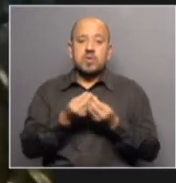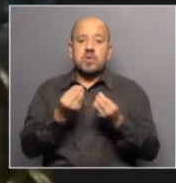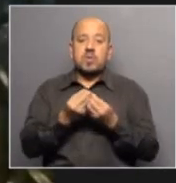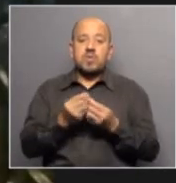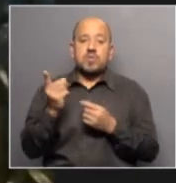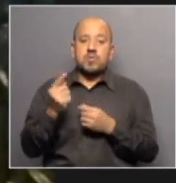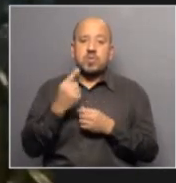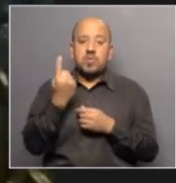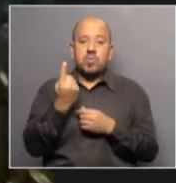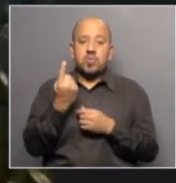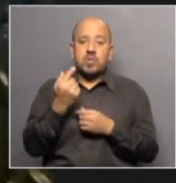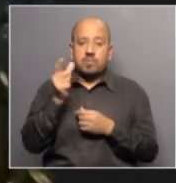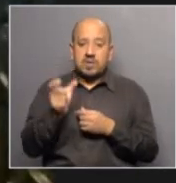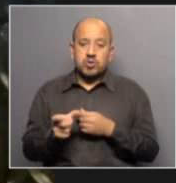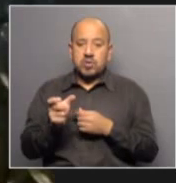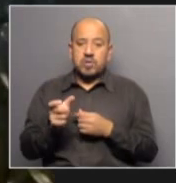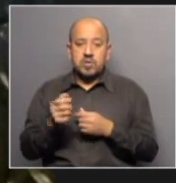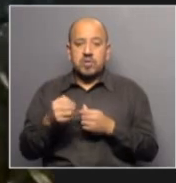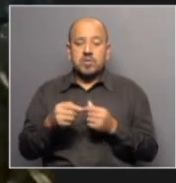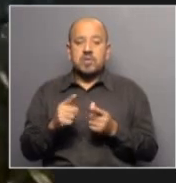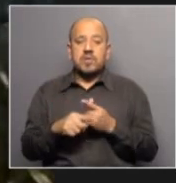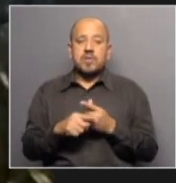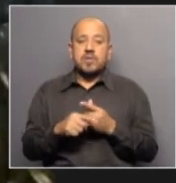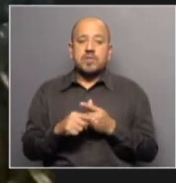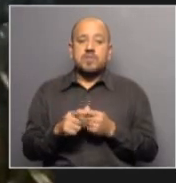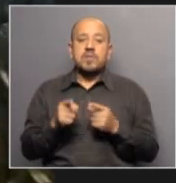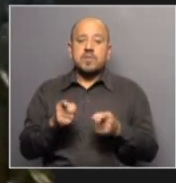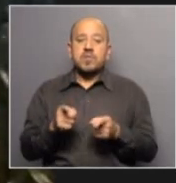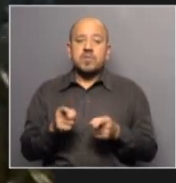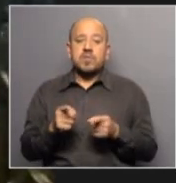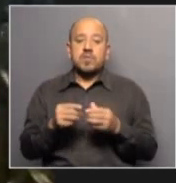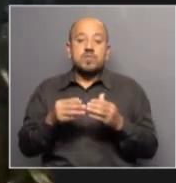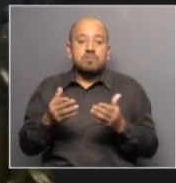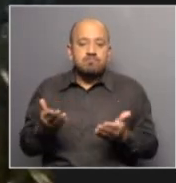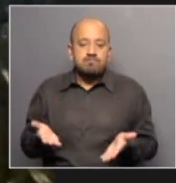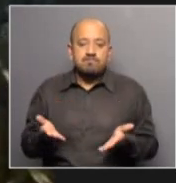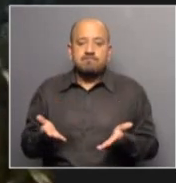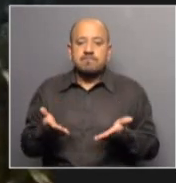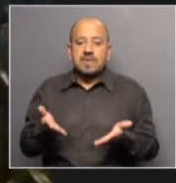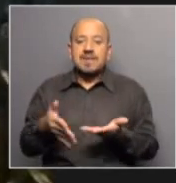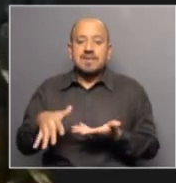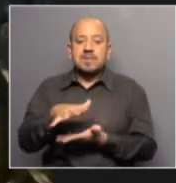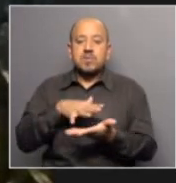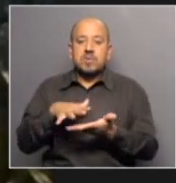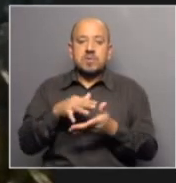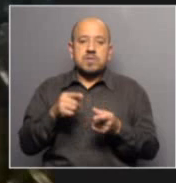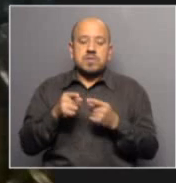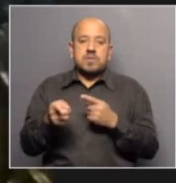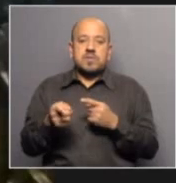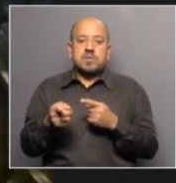recientemente a uno de los casos que ha ocurrido. Esto constituye a todas luces un desborde